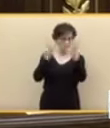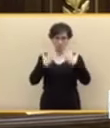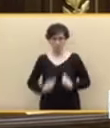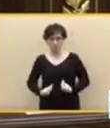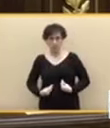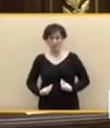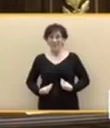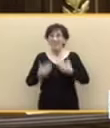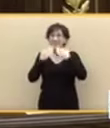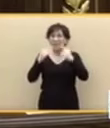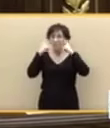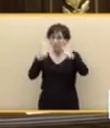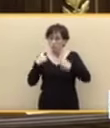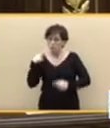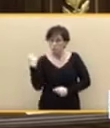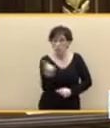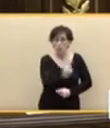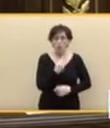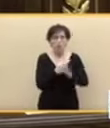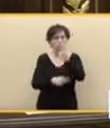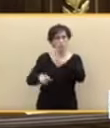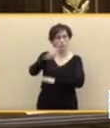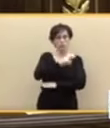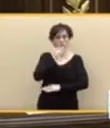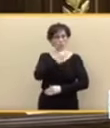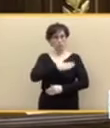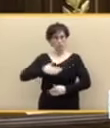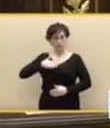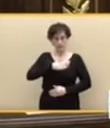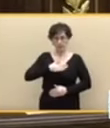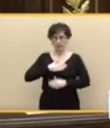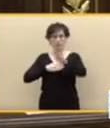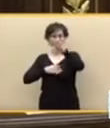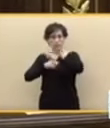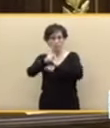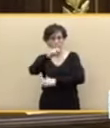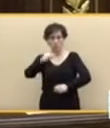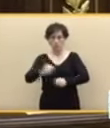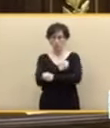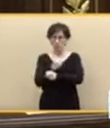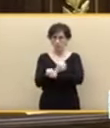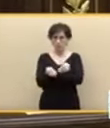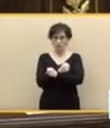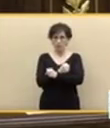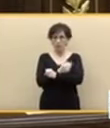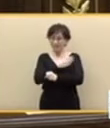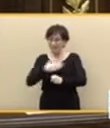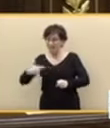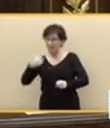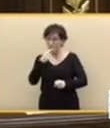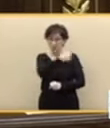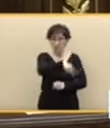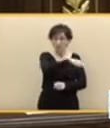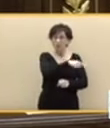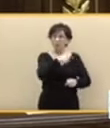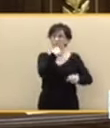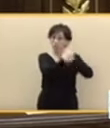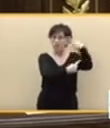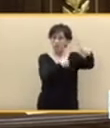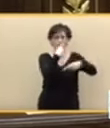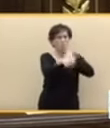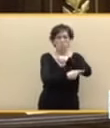restaurado el bienestar, el crecimiento y el empleo. Es decir, contra lo que ustedes sostienen, hemos devuelto a los